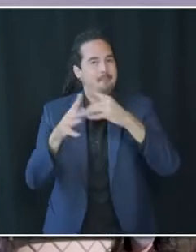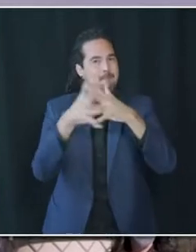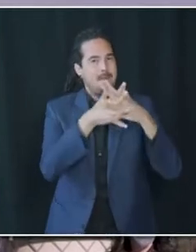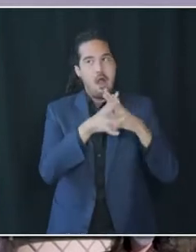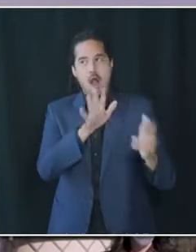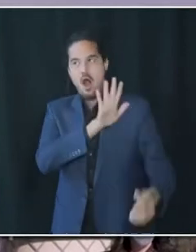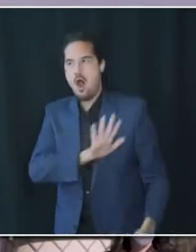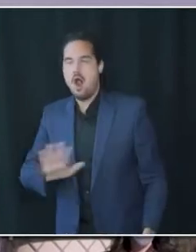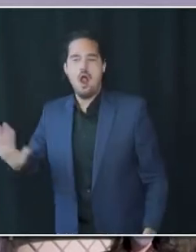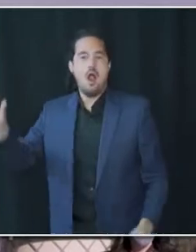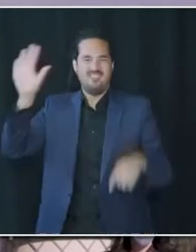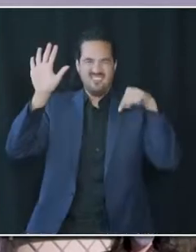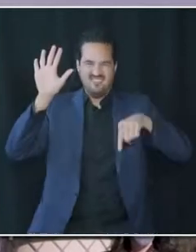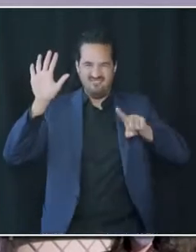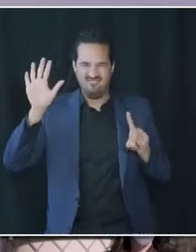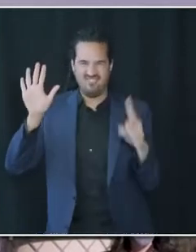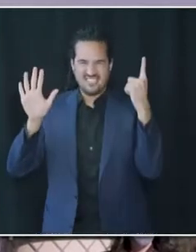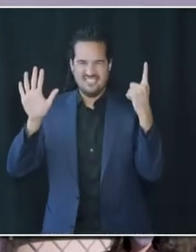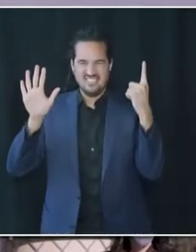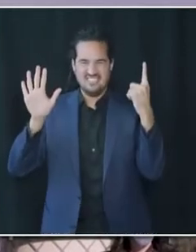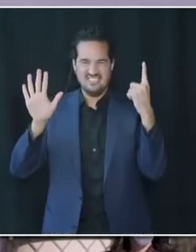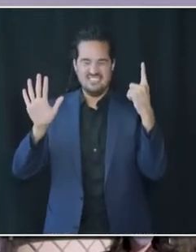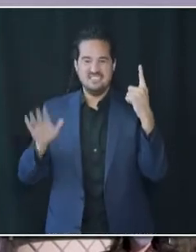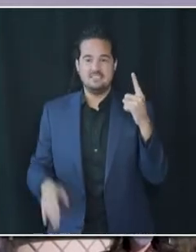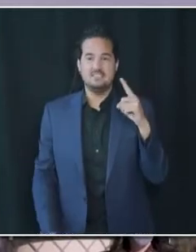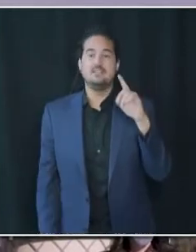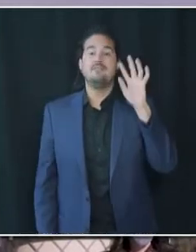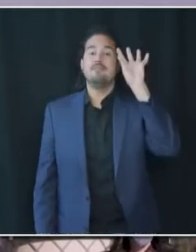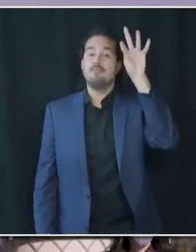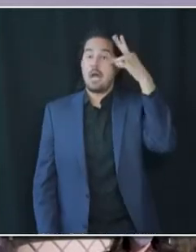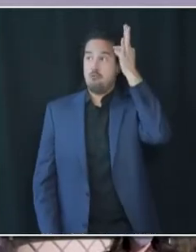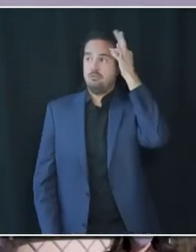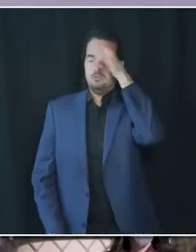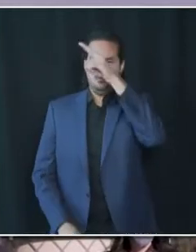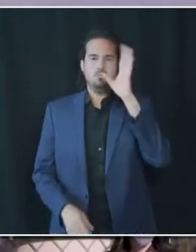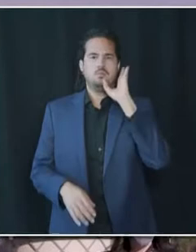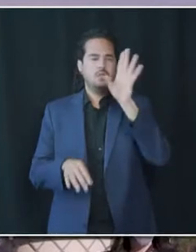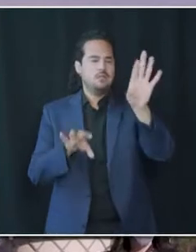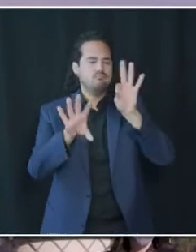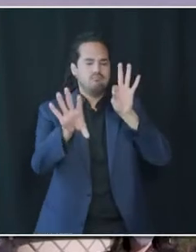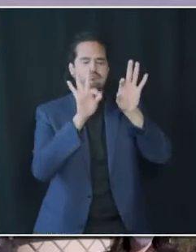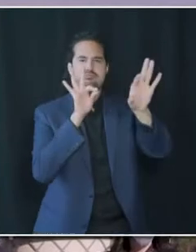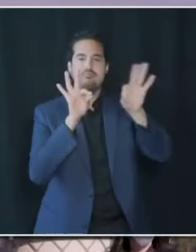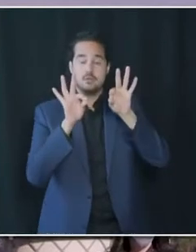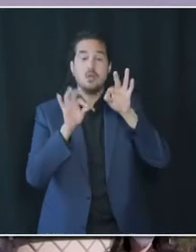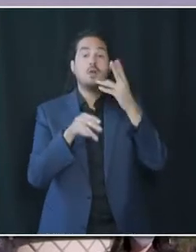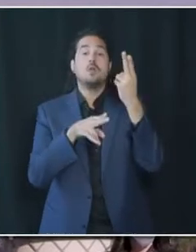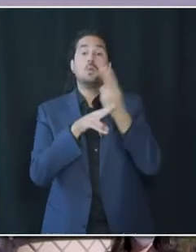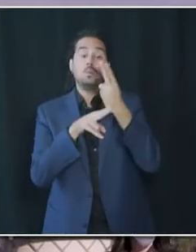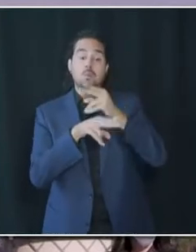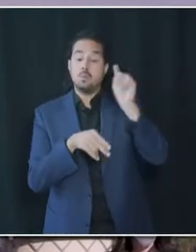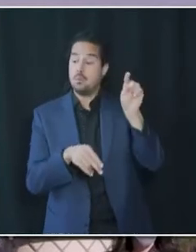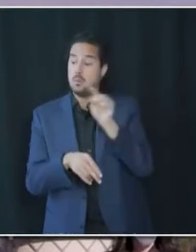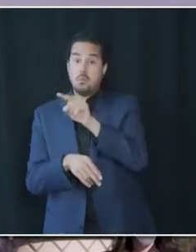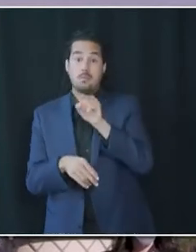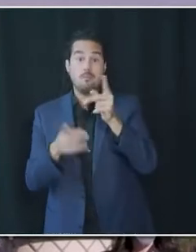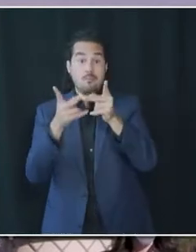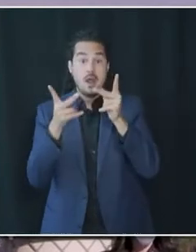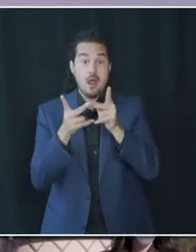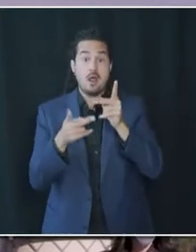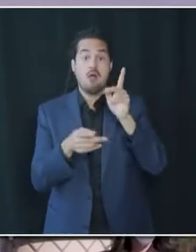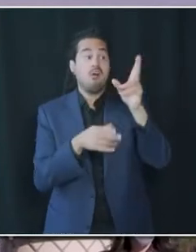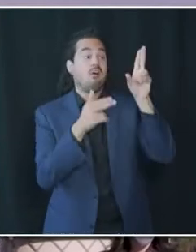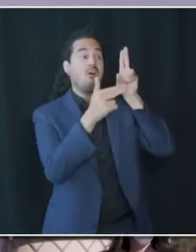vienen de otras vacunas destinadas de otra manera que recibimos aquí en el estado de california esto es adicional y esto es